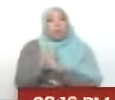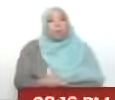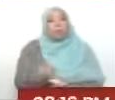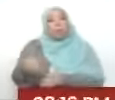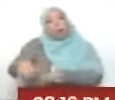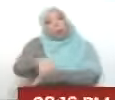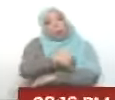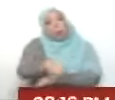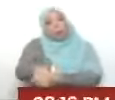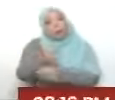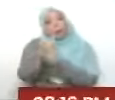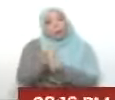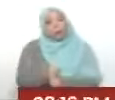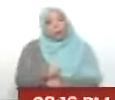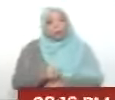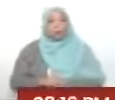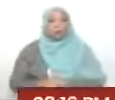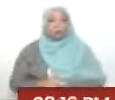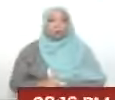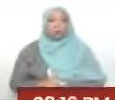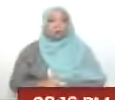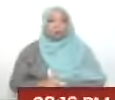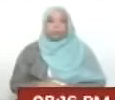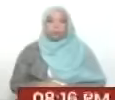calles, Ecarri.